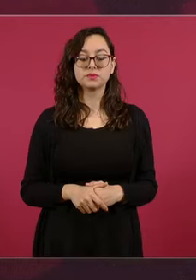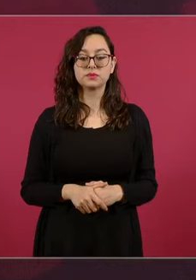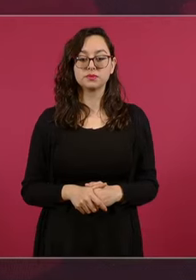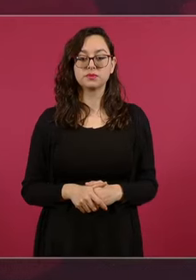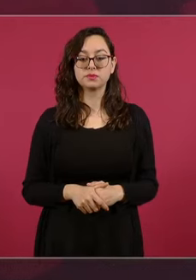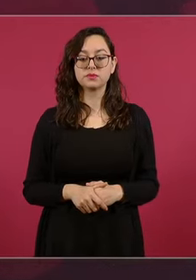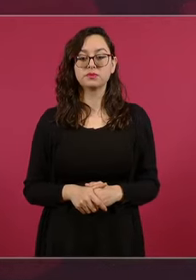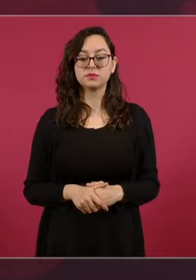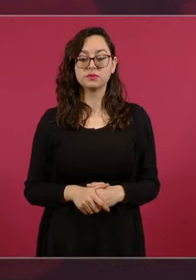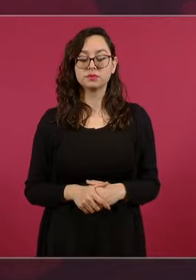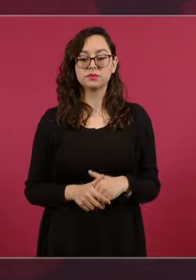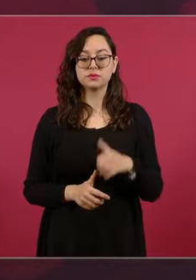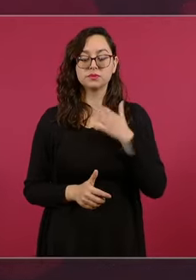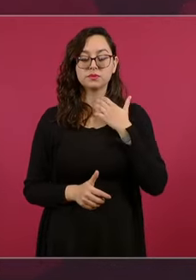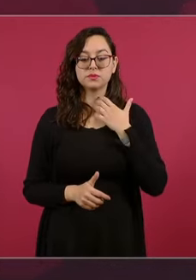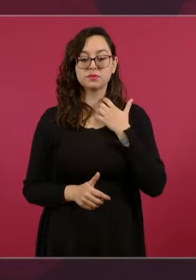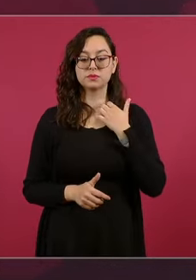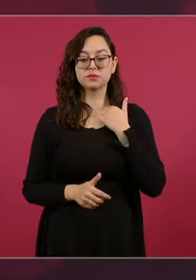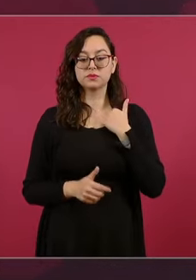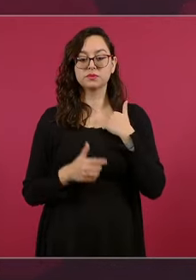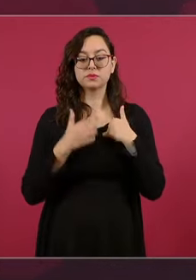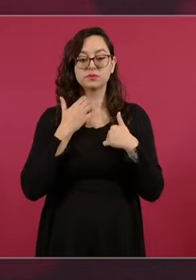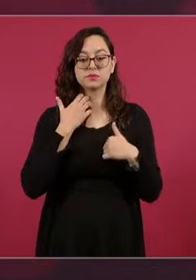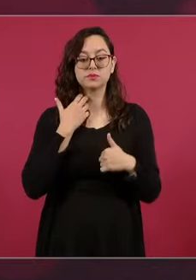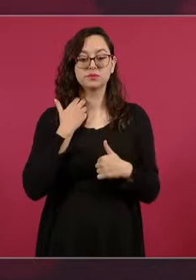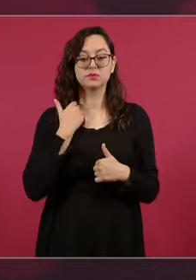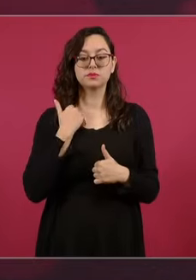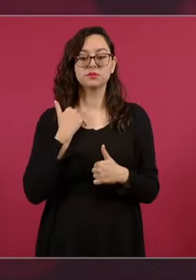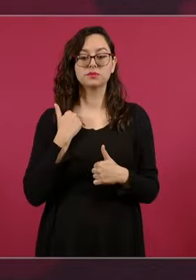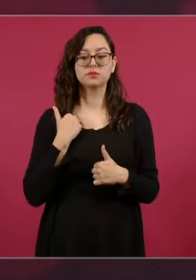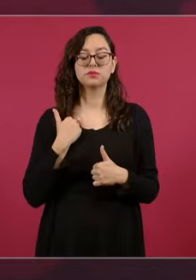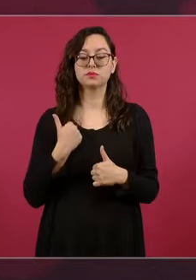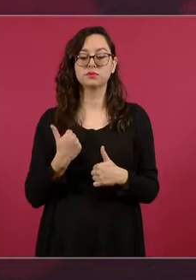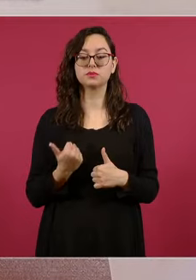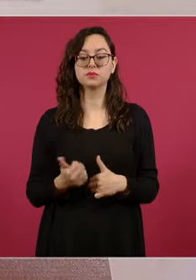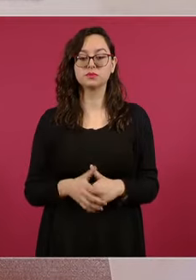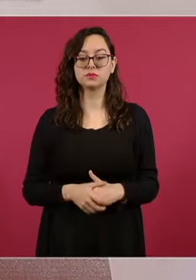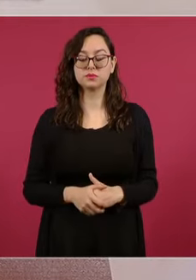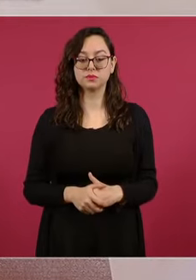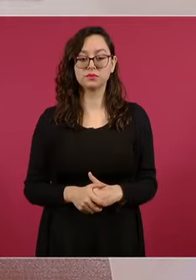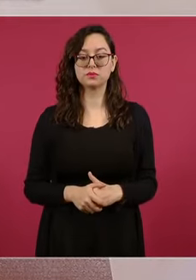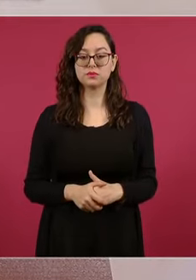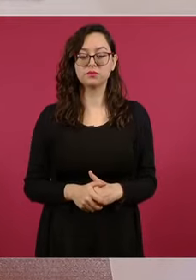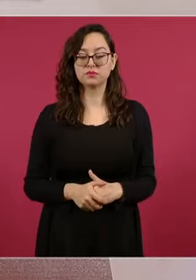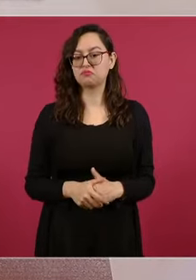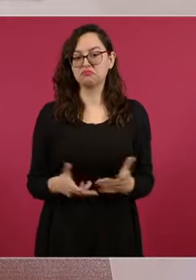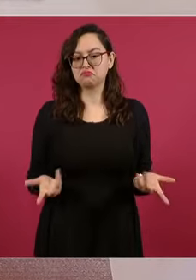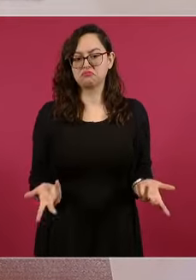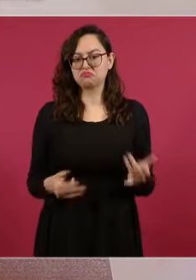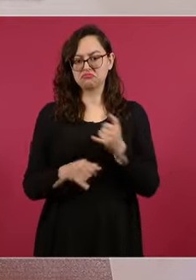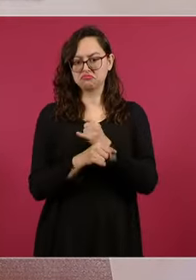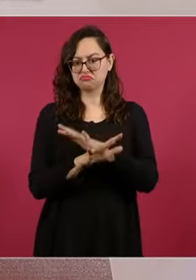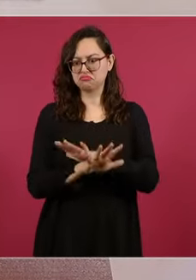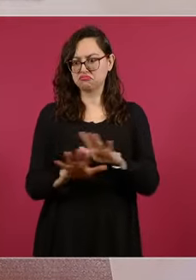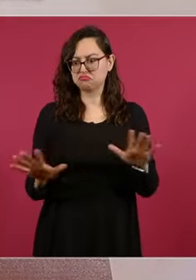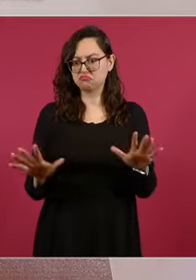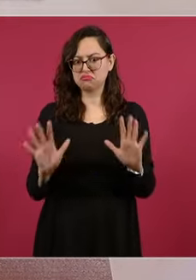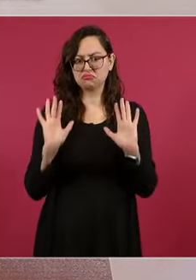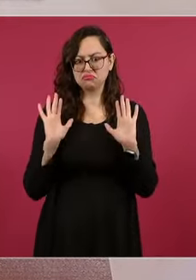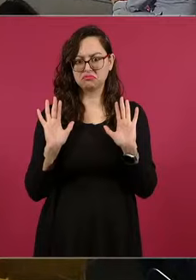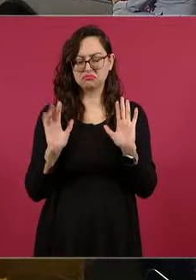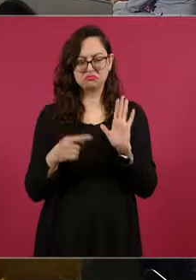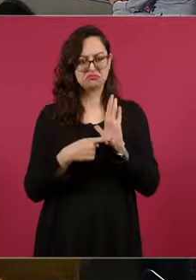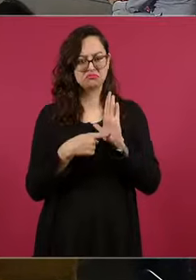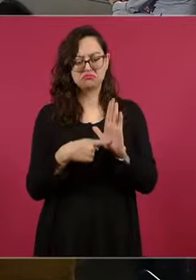han estado publicando, entonces ¿No